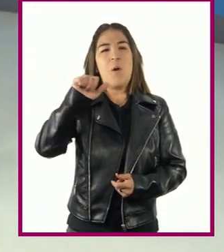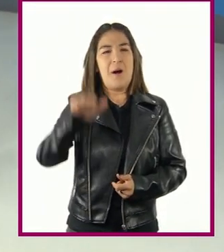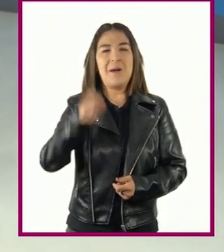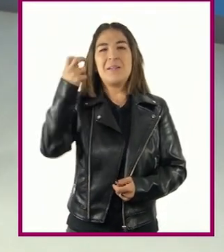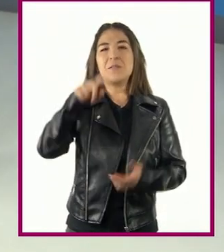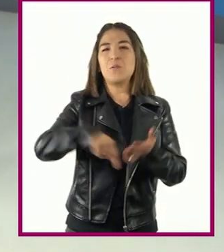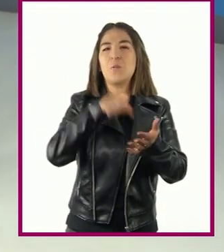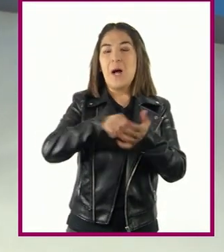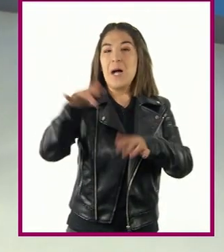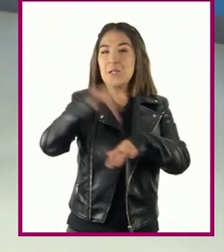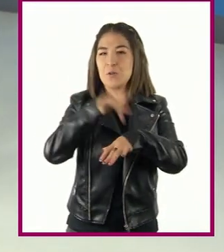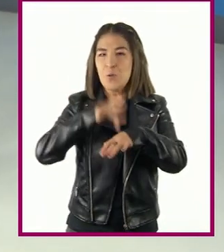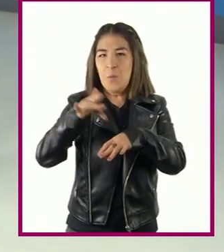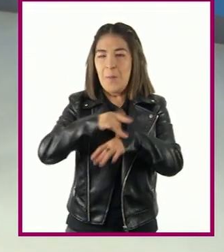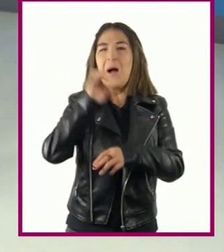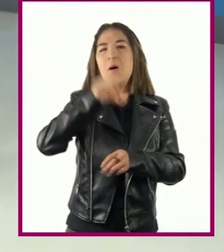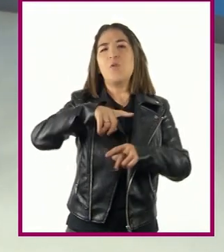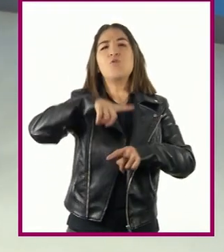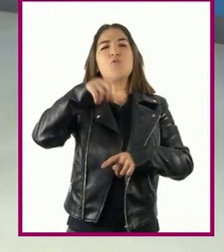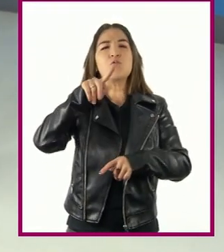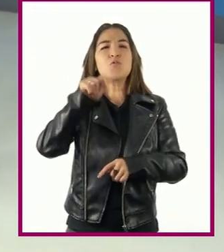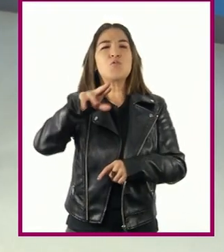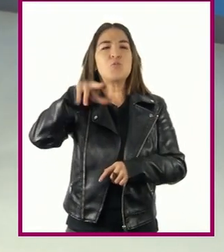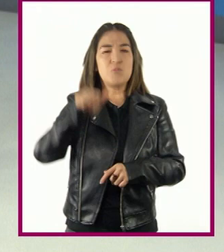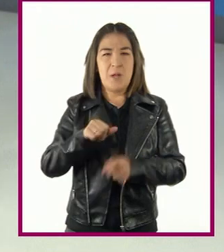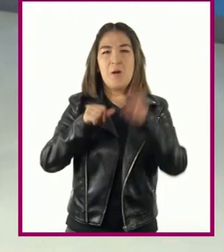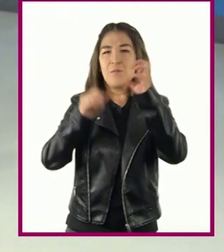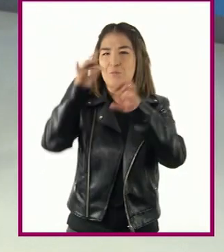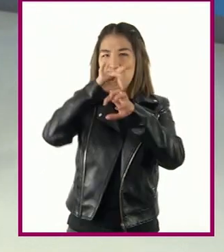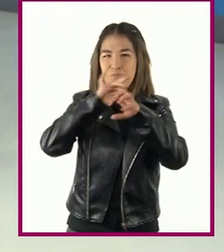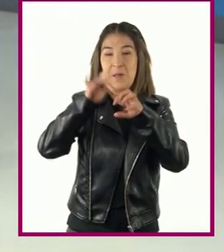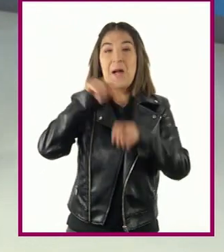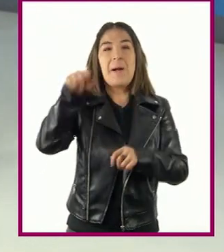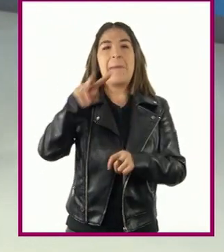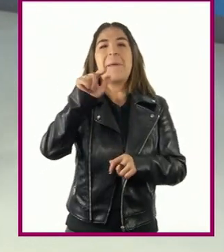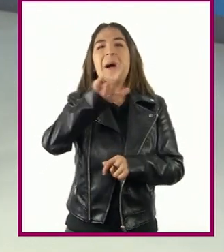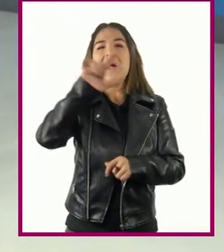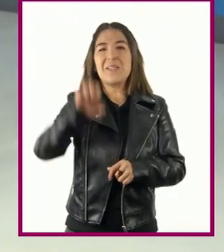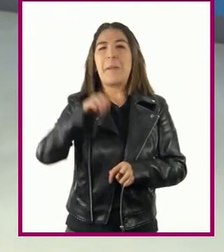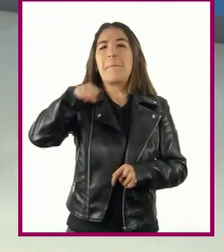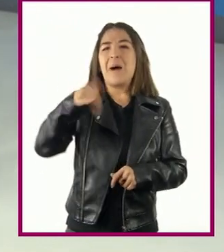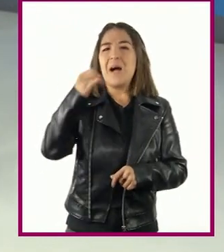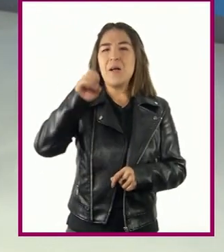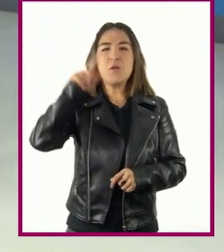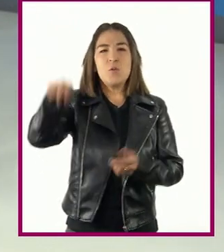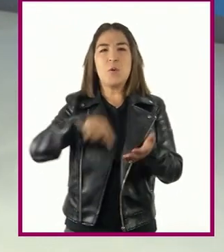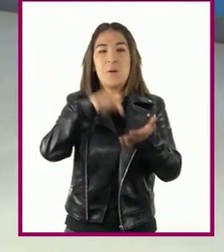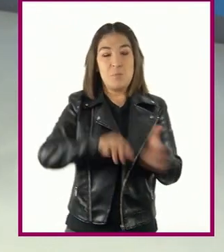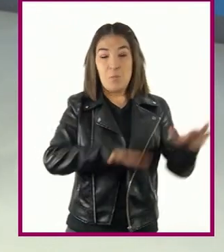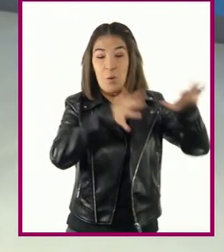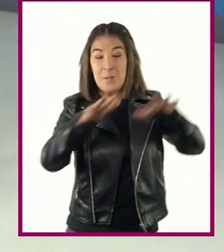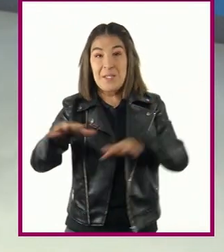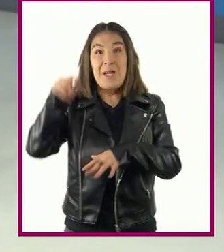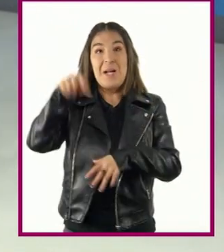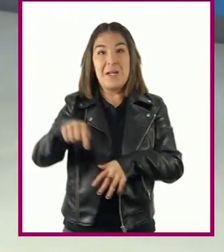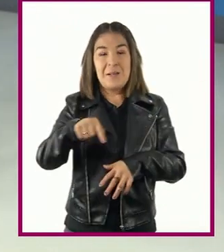tunas. Navojoa se encuentra en el Valle de Mayo, entre las montañas y el Mar de Cortés.